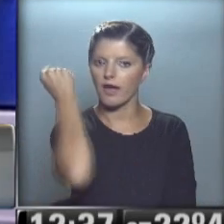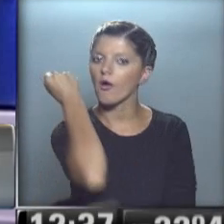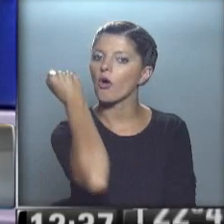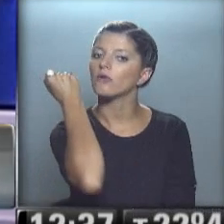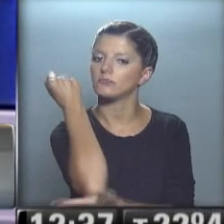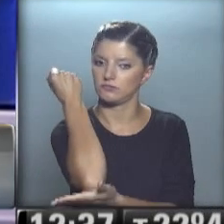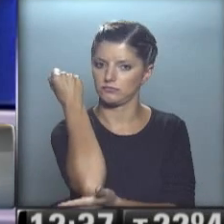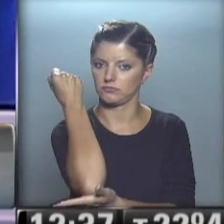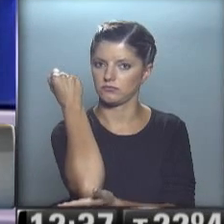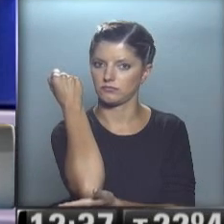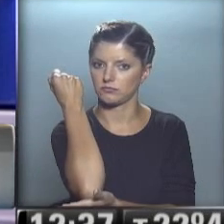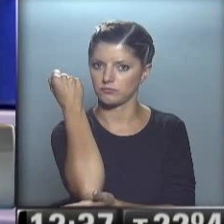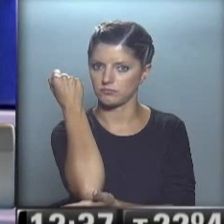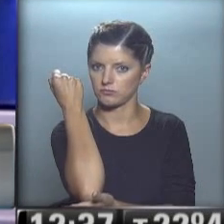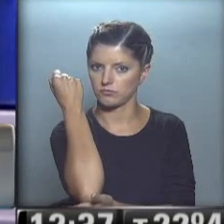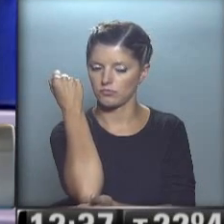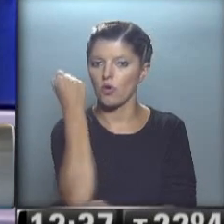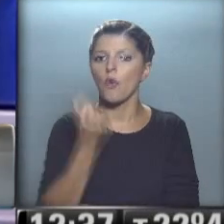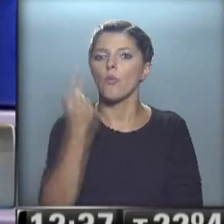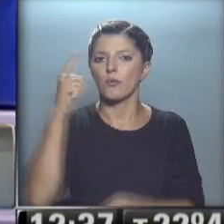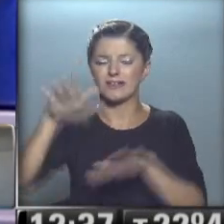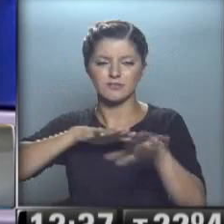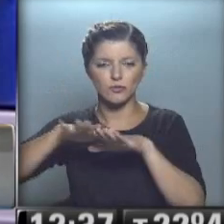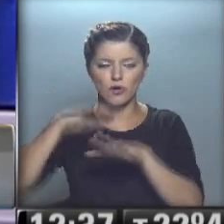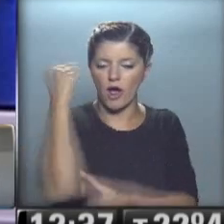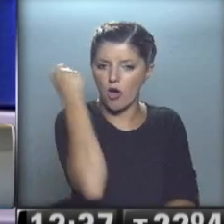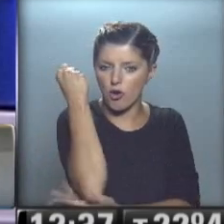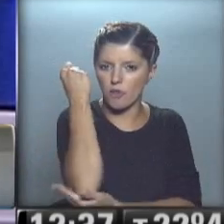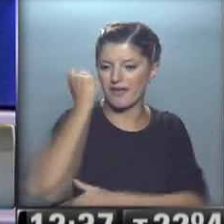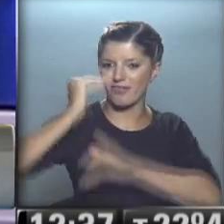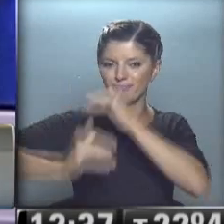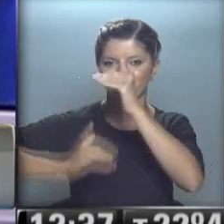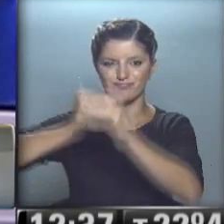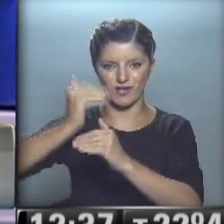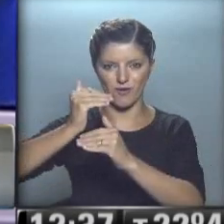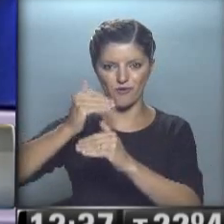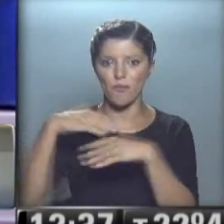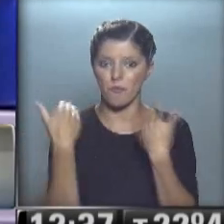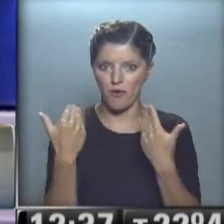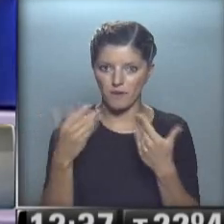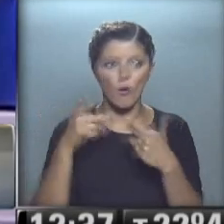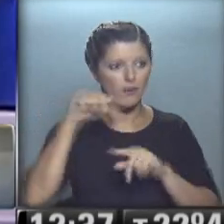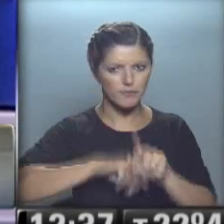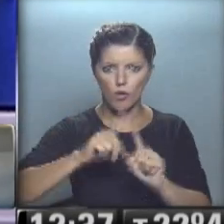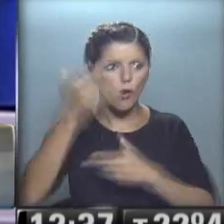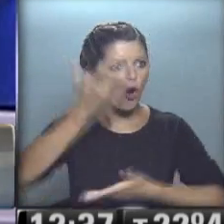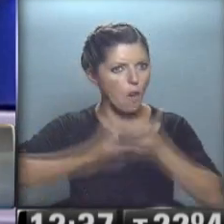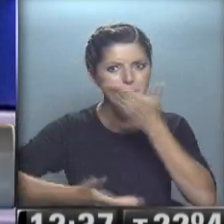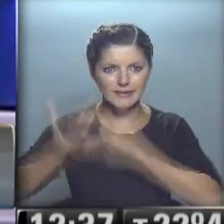económica constituir una poderosa zona económica de desarrollo complementario compartido